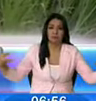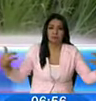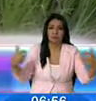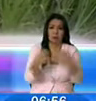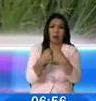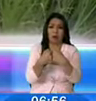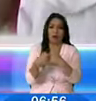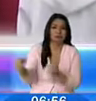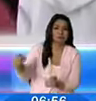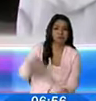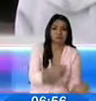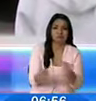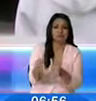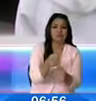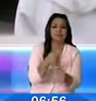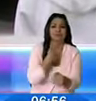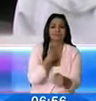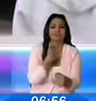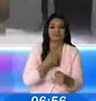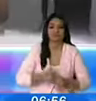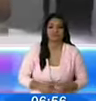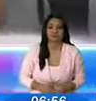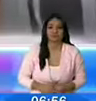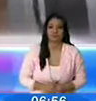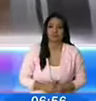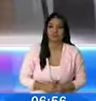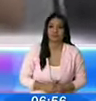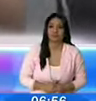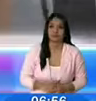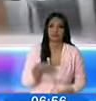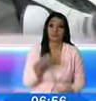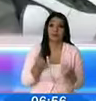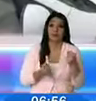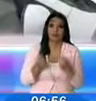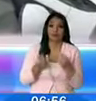una mala maniobra que terminó en tragedia. El carro vino allá, ¿no?